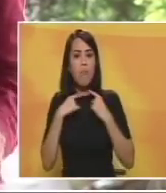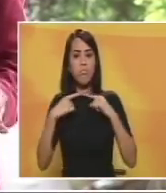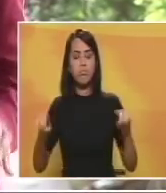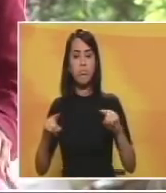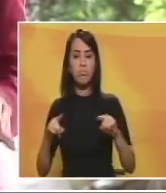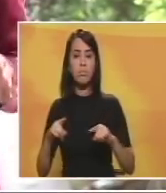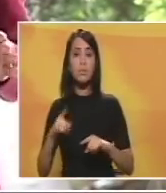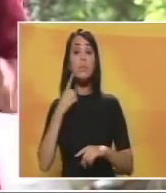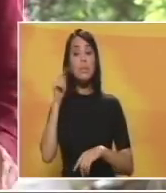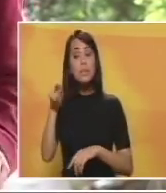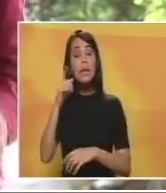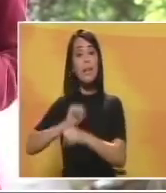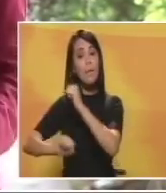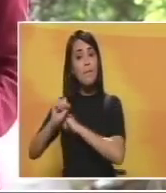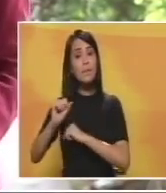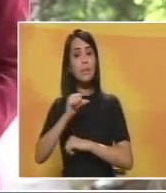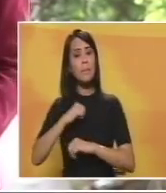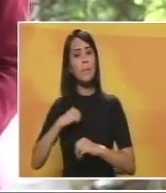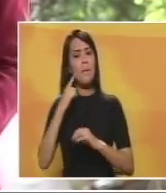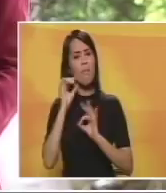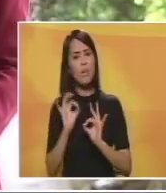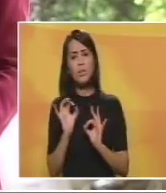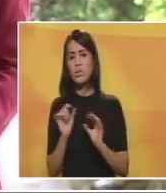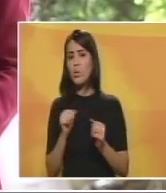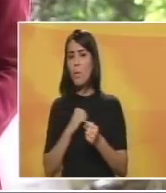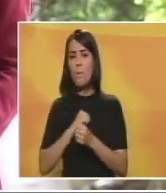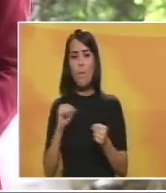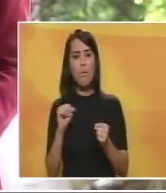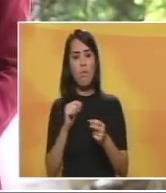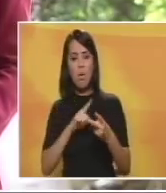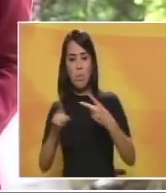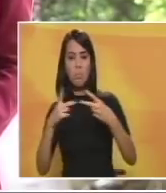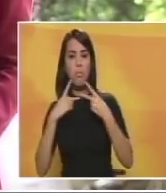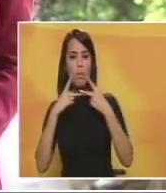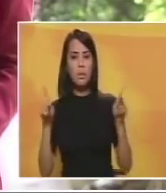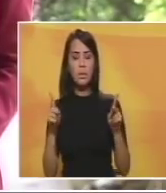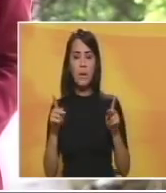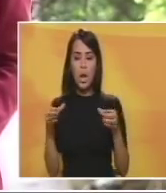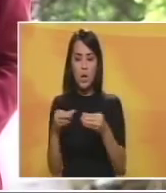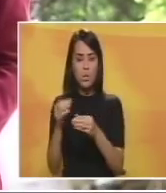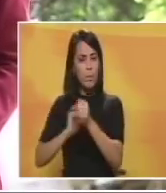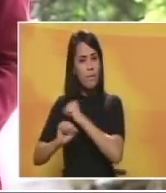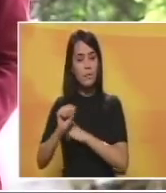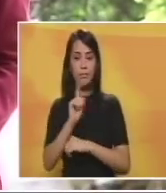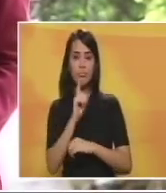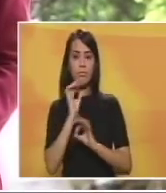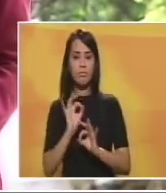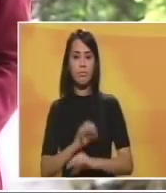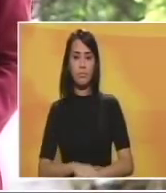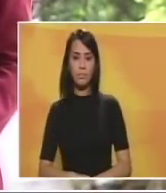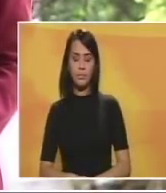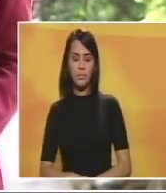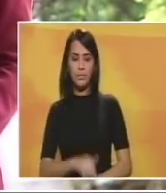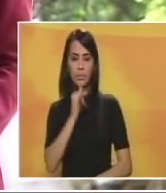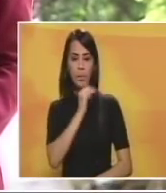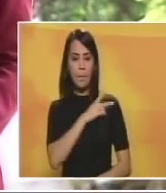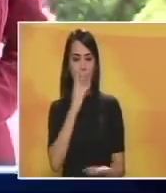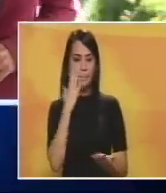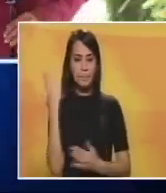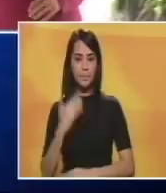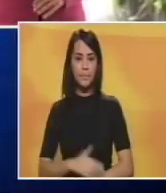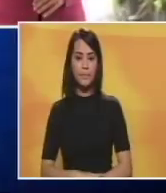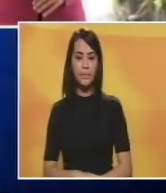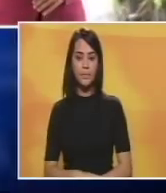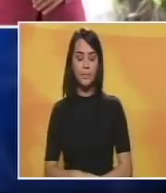él tiene defensa privada y que no permitirá que le asignen una defensa pública. En nuestro aporte, ustedes continúan con mucho más de nuestra emisión